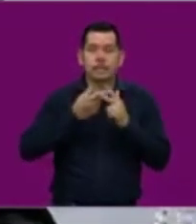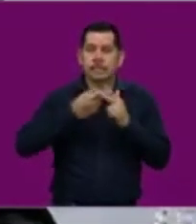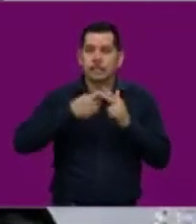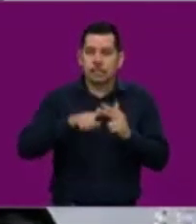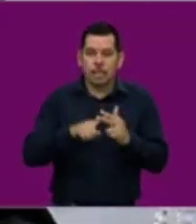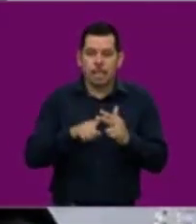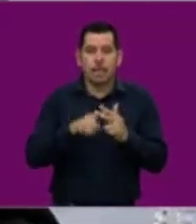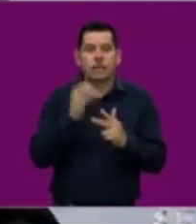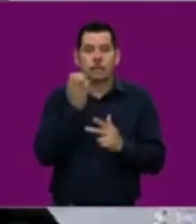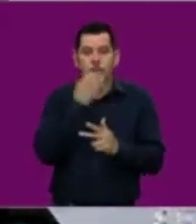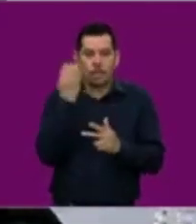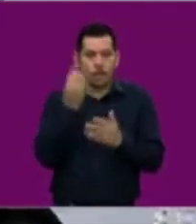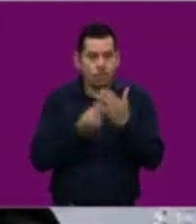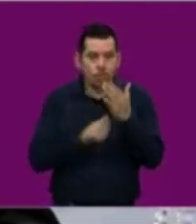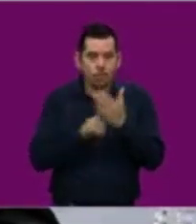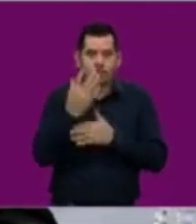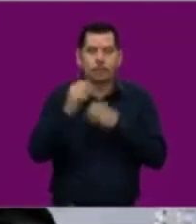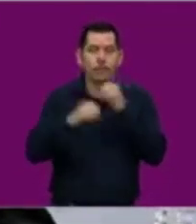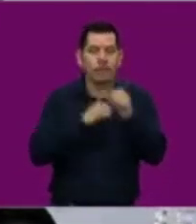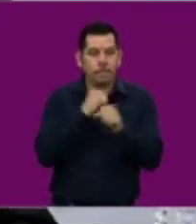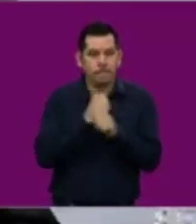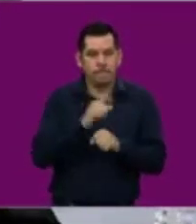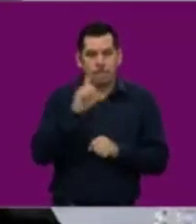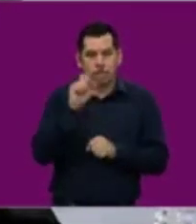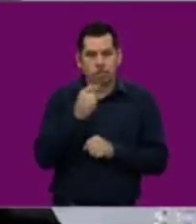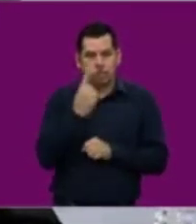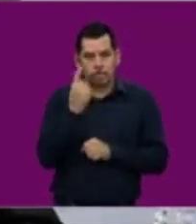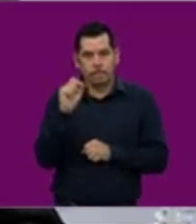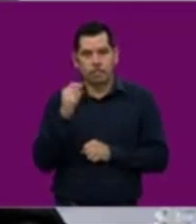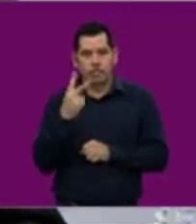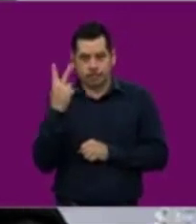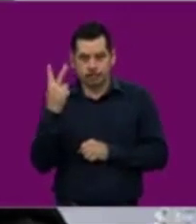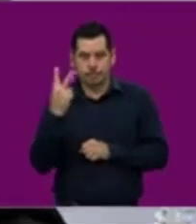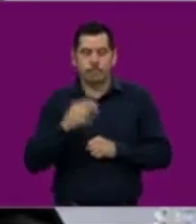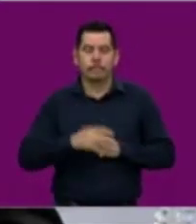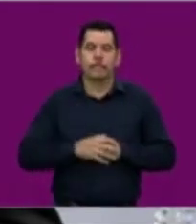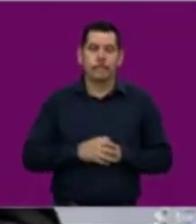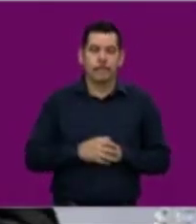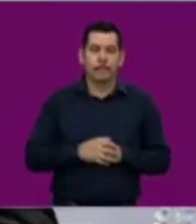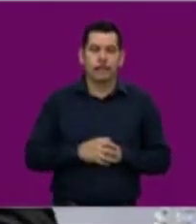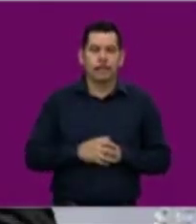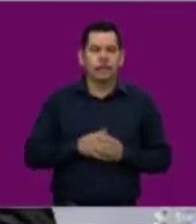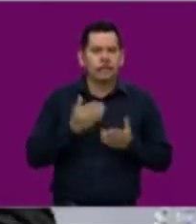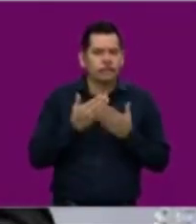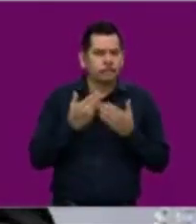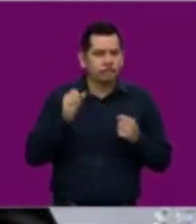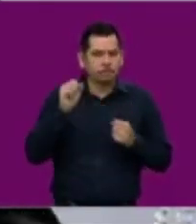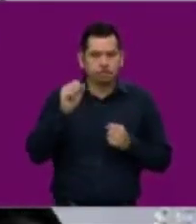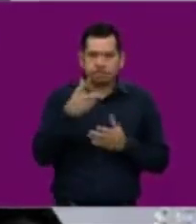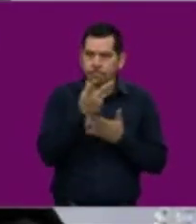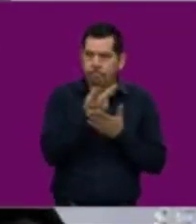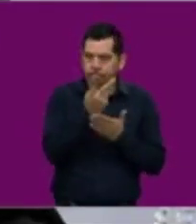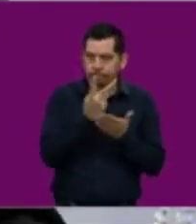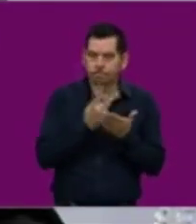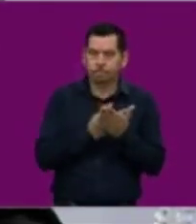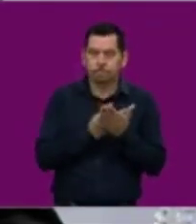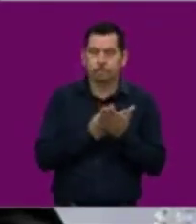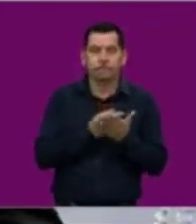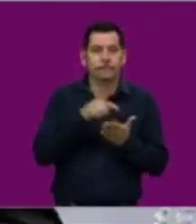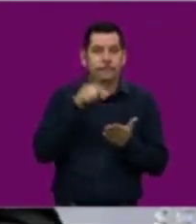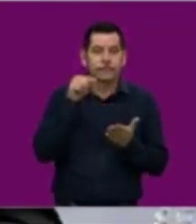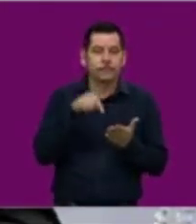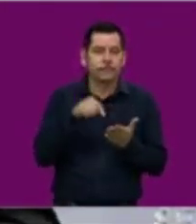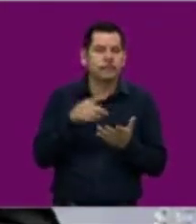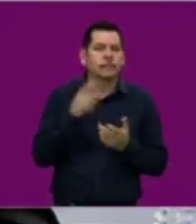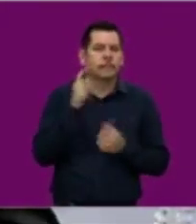escolar 21 22 en este programa piloto y en